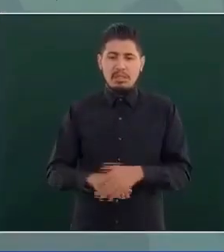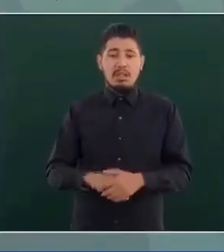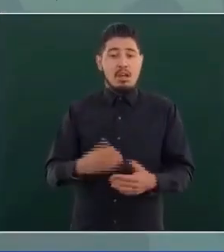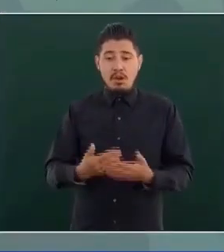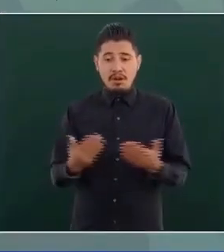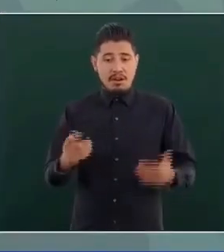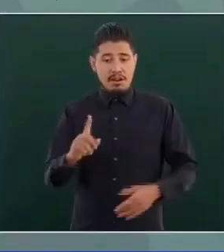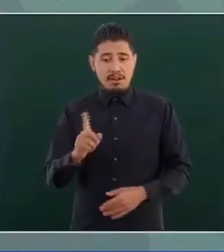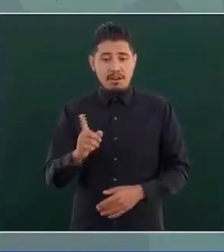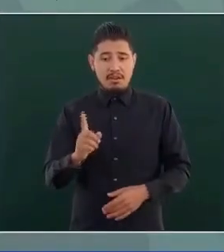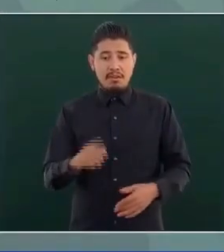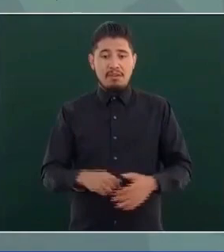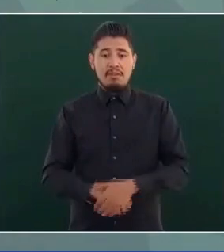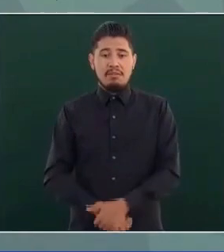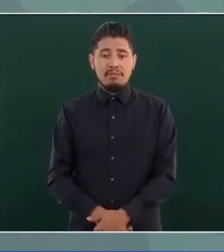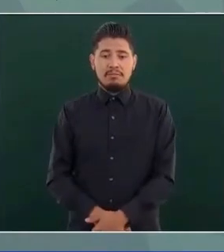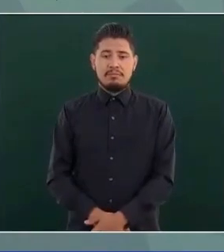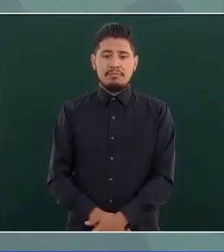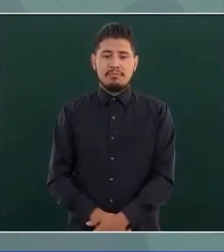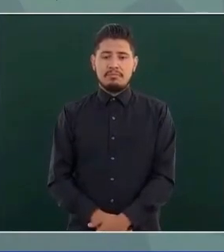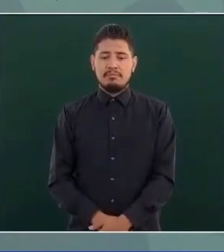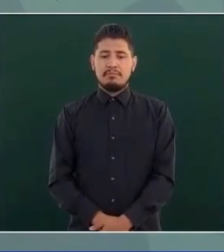Ahora no, mandé la terna